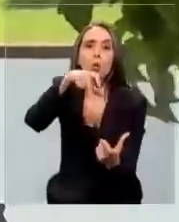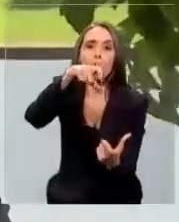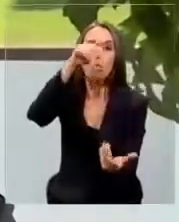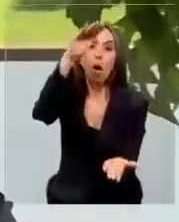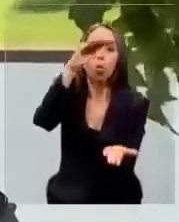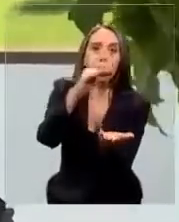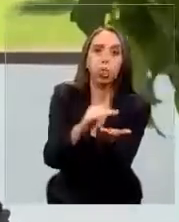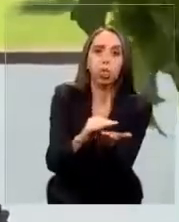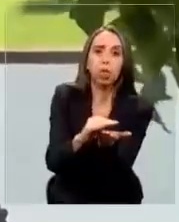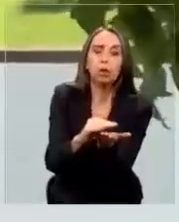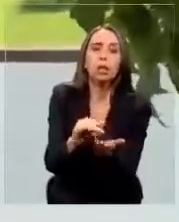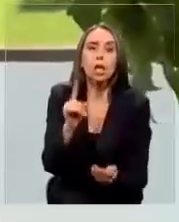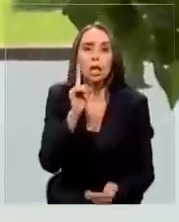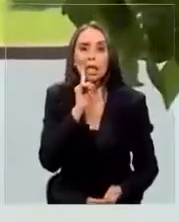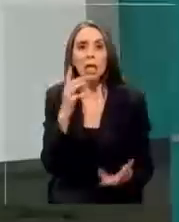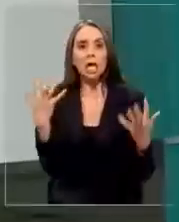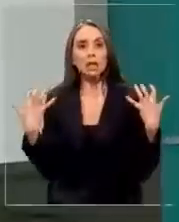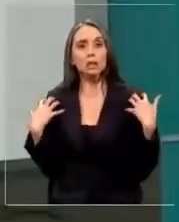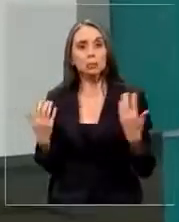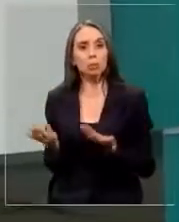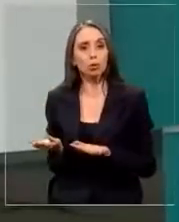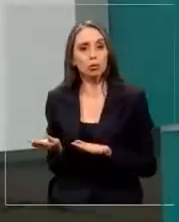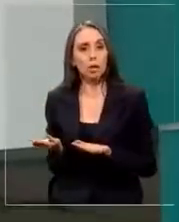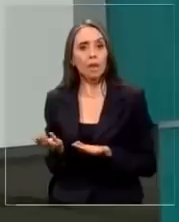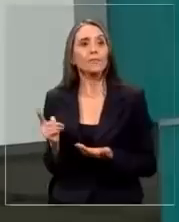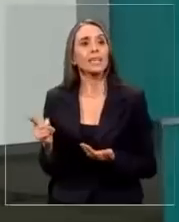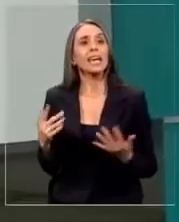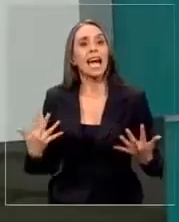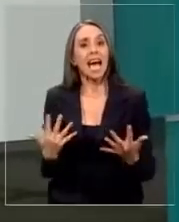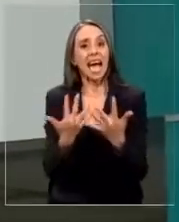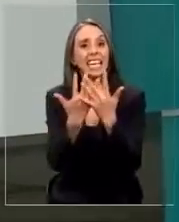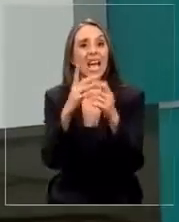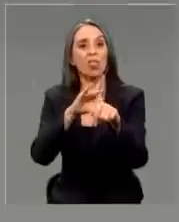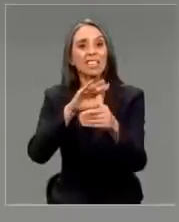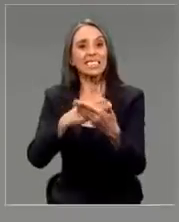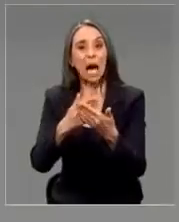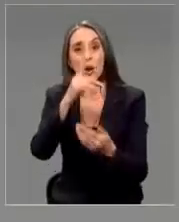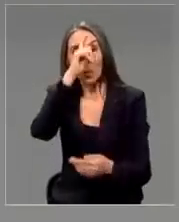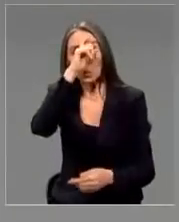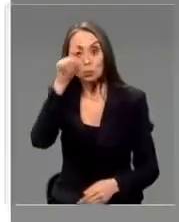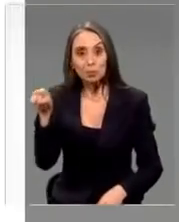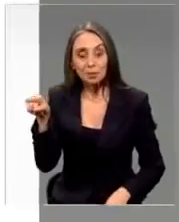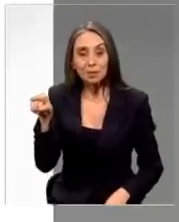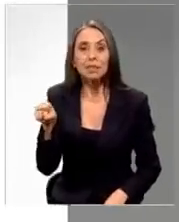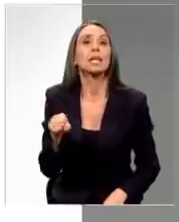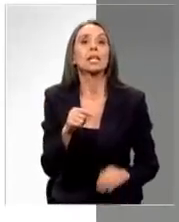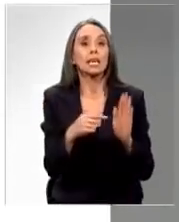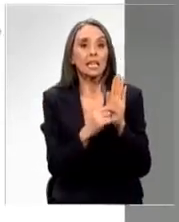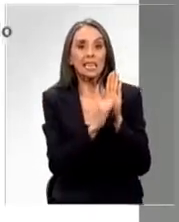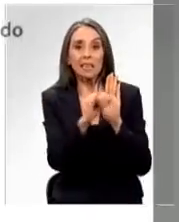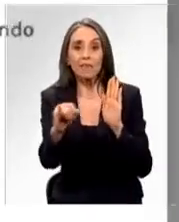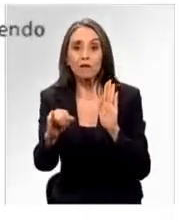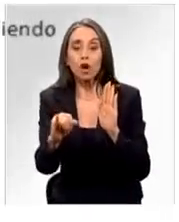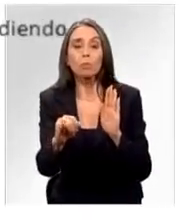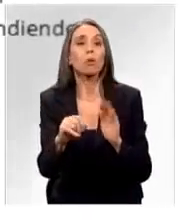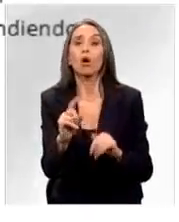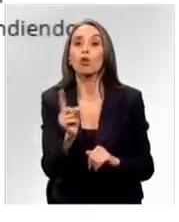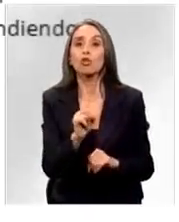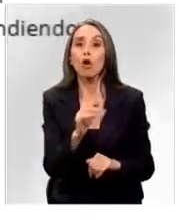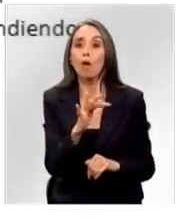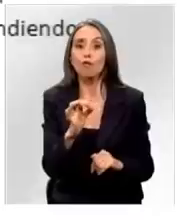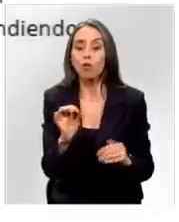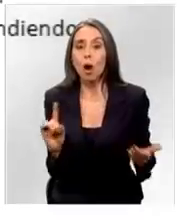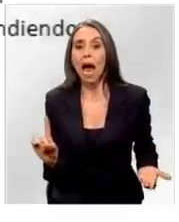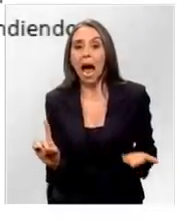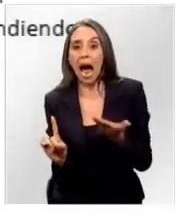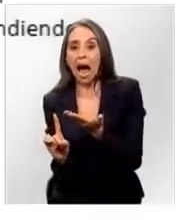se tendría que hacer responsable en este caso. Desde Red Salud nos indican en un comunicado que dicha situación no ocurrió en el contexto de una